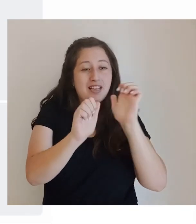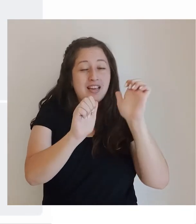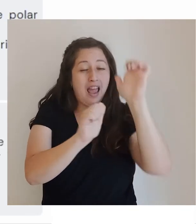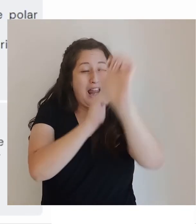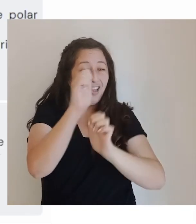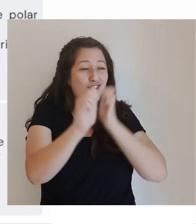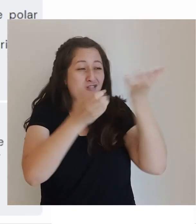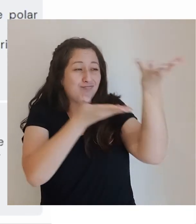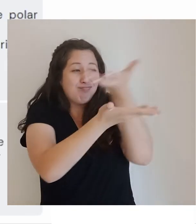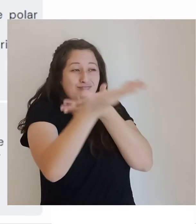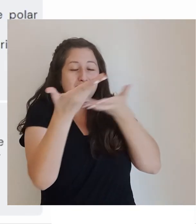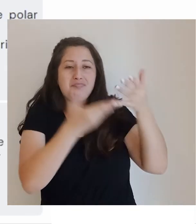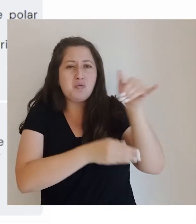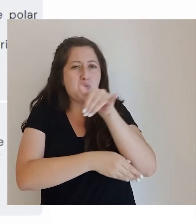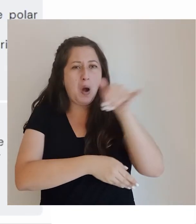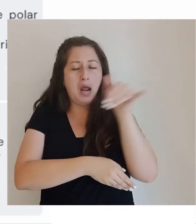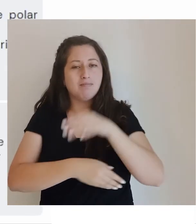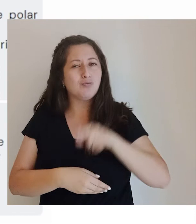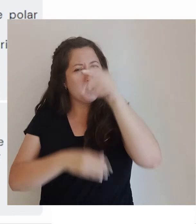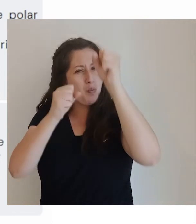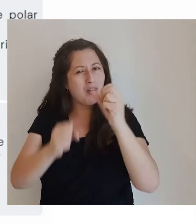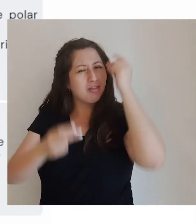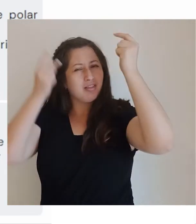¿Podrías proponer una explicación para lo que ocurre?